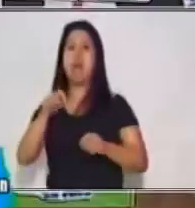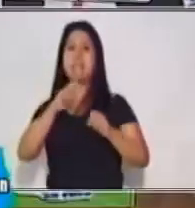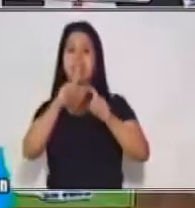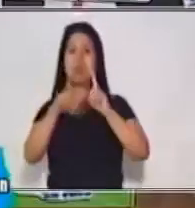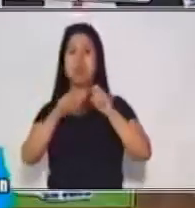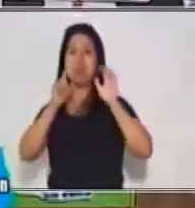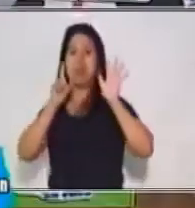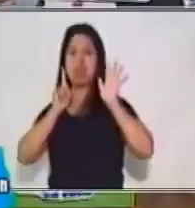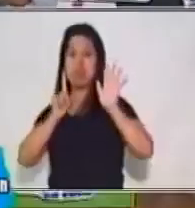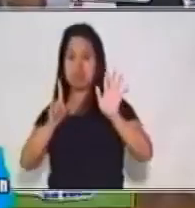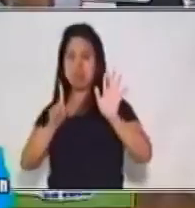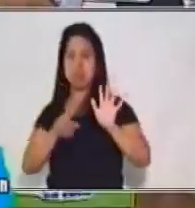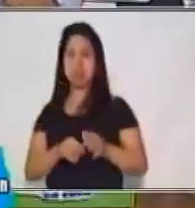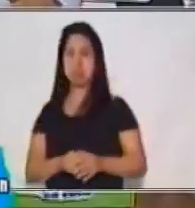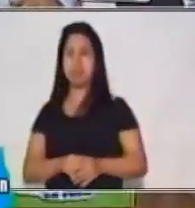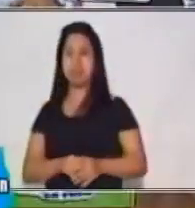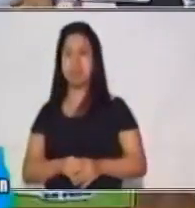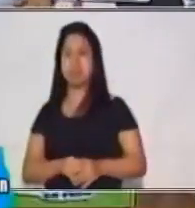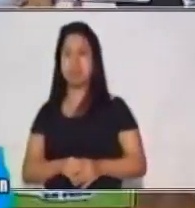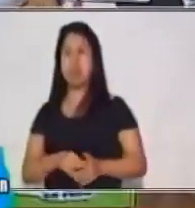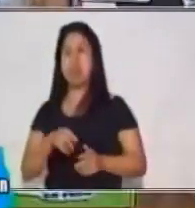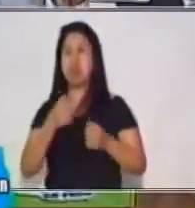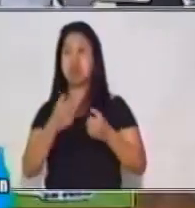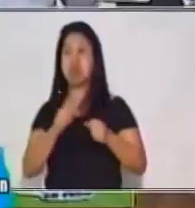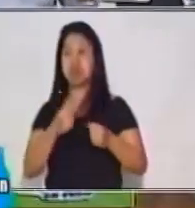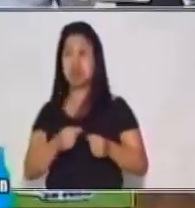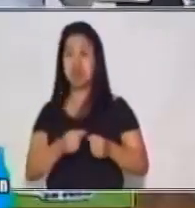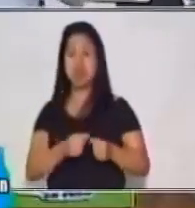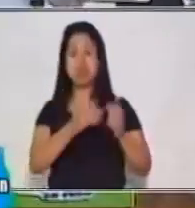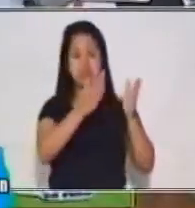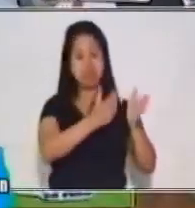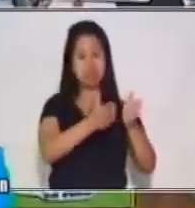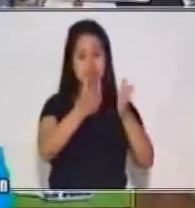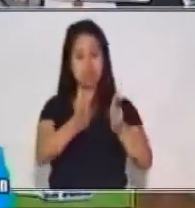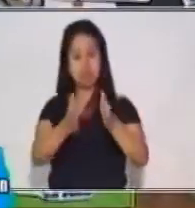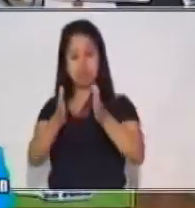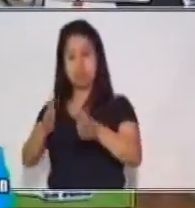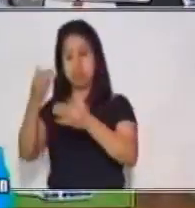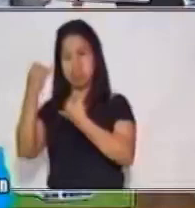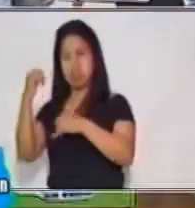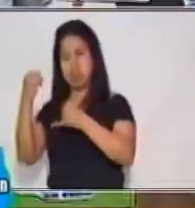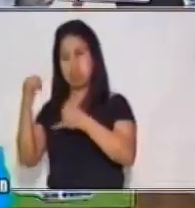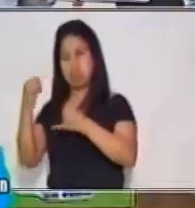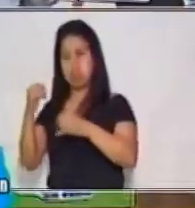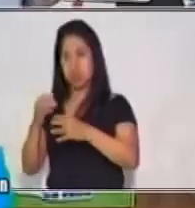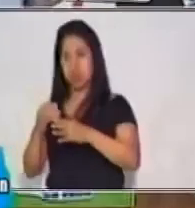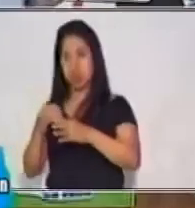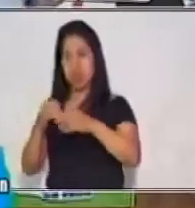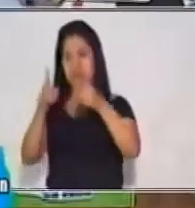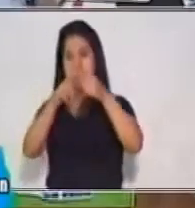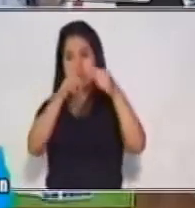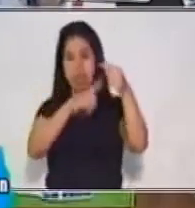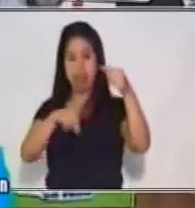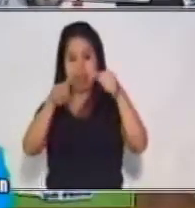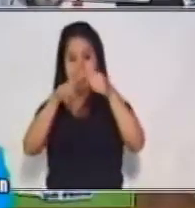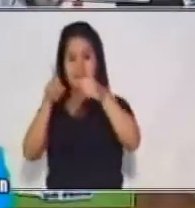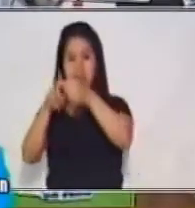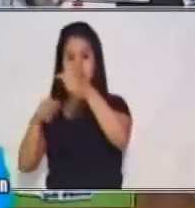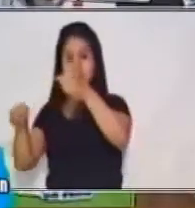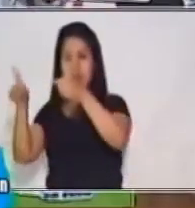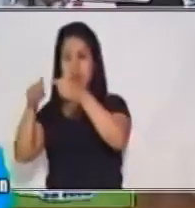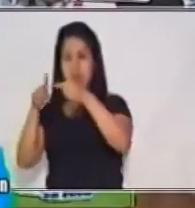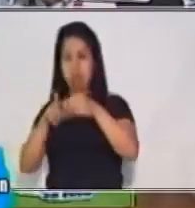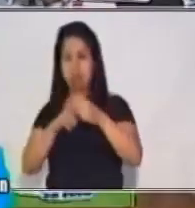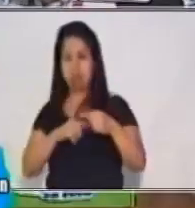Fútbol y maratón 2 personas. O 2 alumnos, ¿verdad? Muy